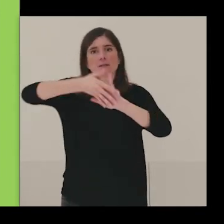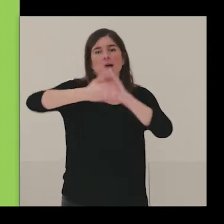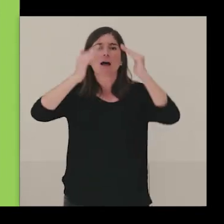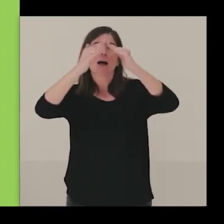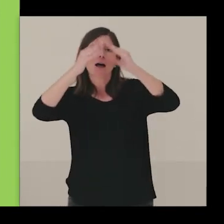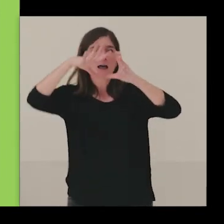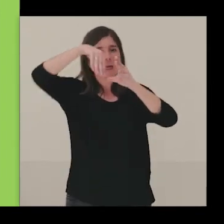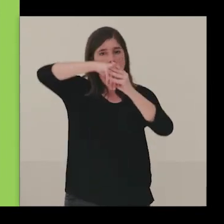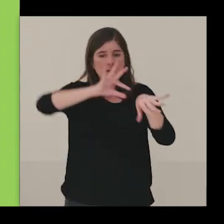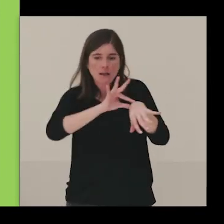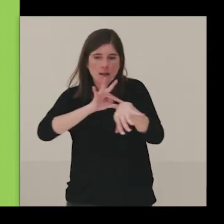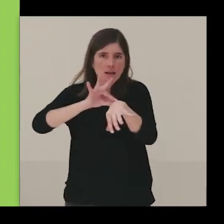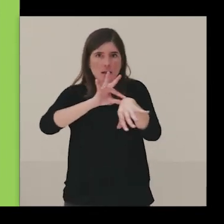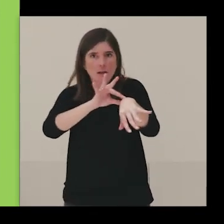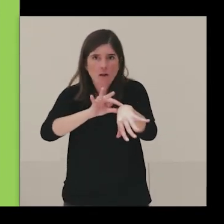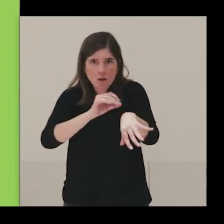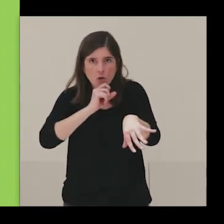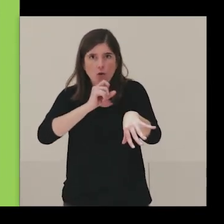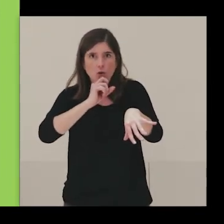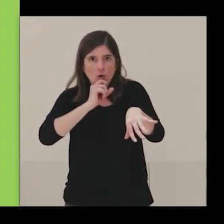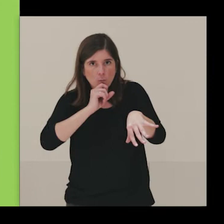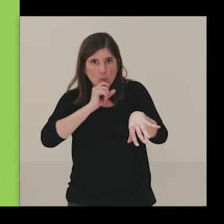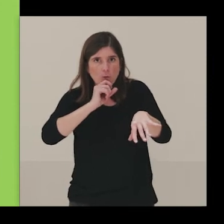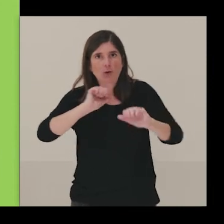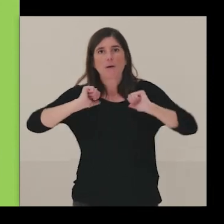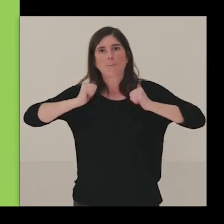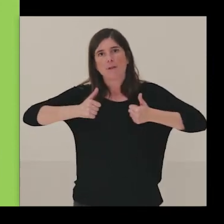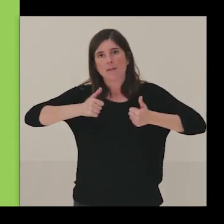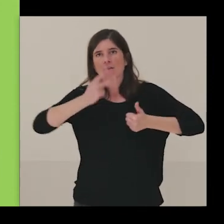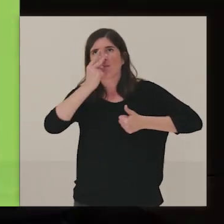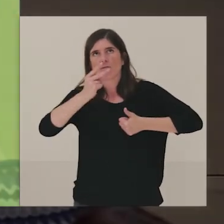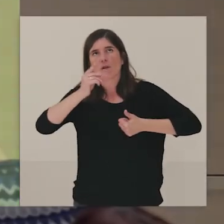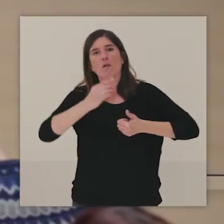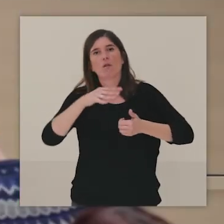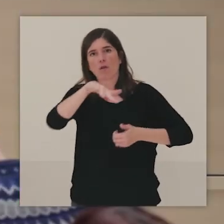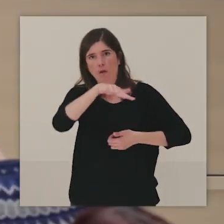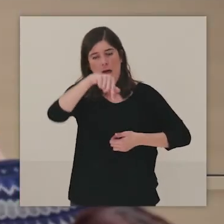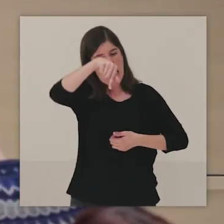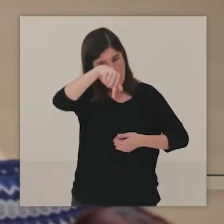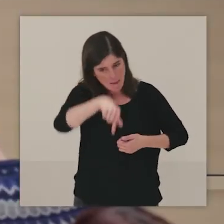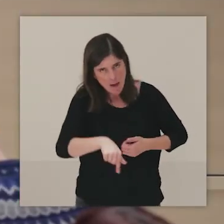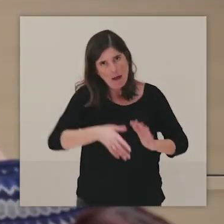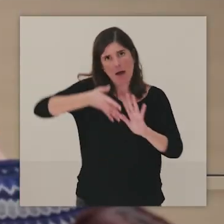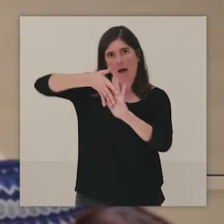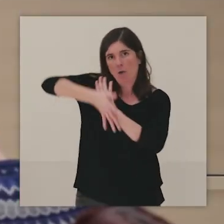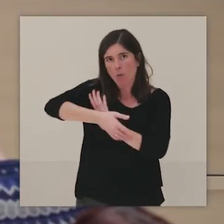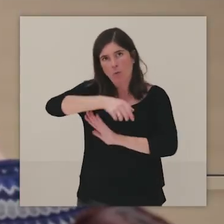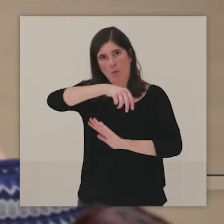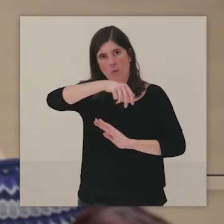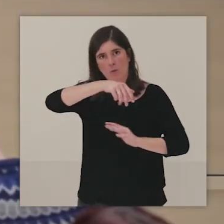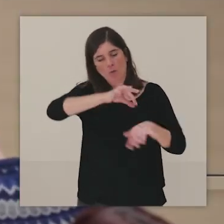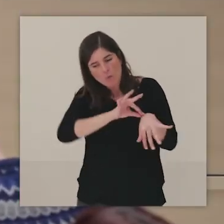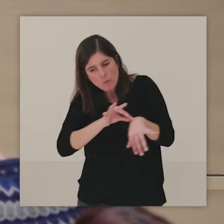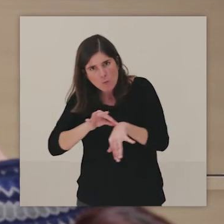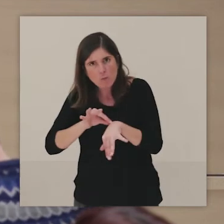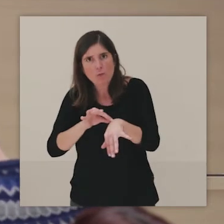vemos que las fotos van en correlación con el contenido del texto, localizamos el sitio, explicamos un detalle, pues mira, es